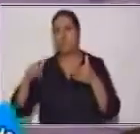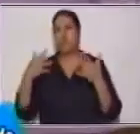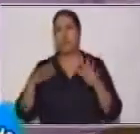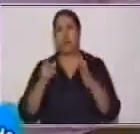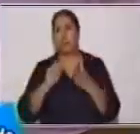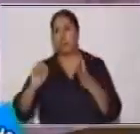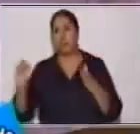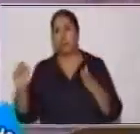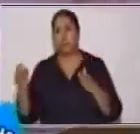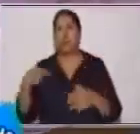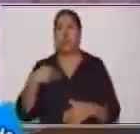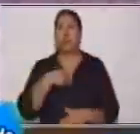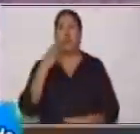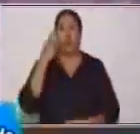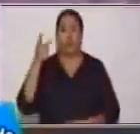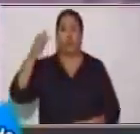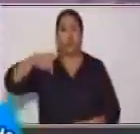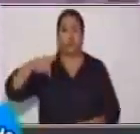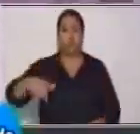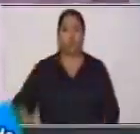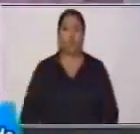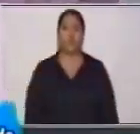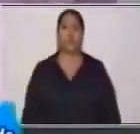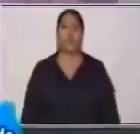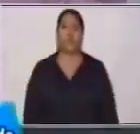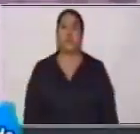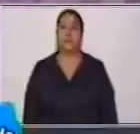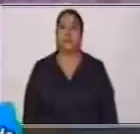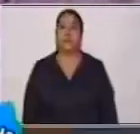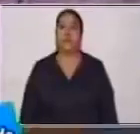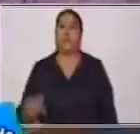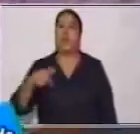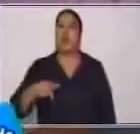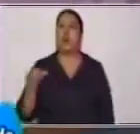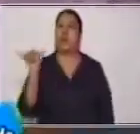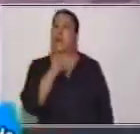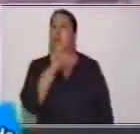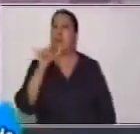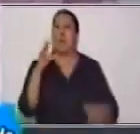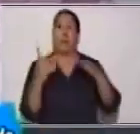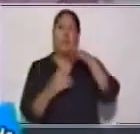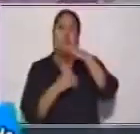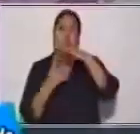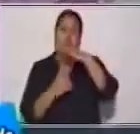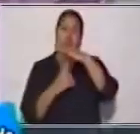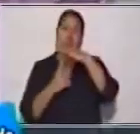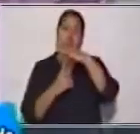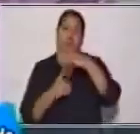que estamos viendo en este momento. Y sacamos nuestro común denominador, que va a ser,